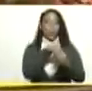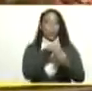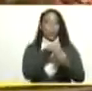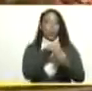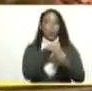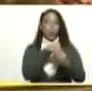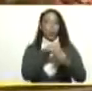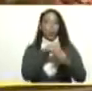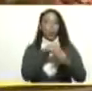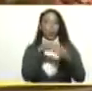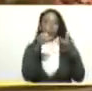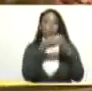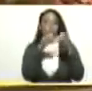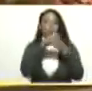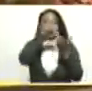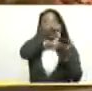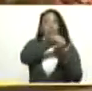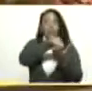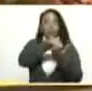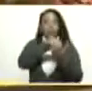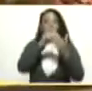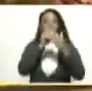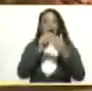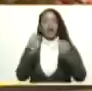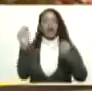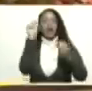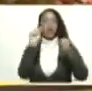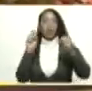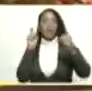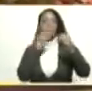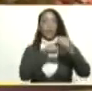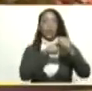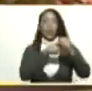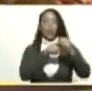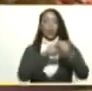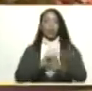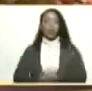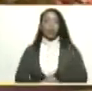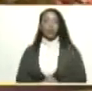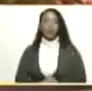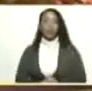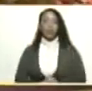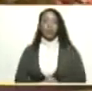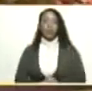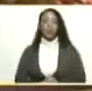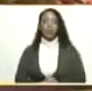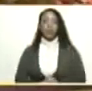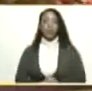en el cuerpo de la Superintendencia de Criptoactivos, la SUNACRIP,